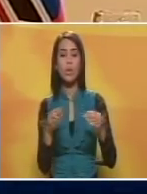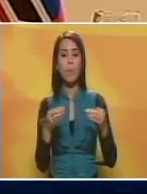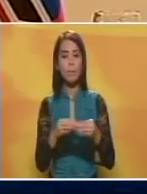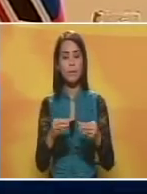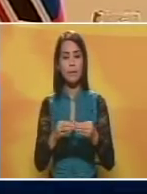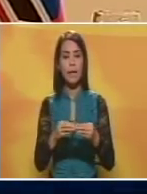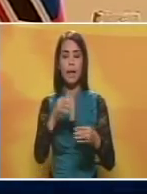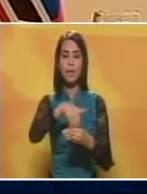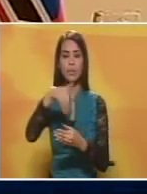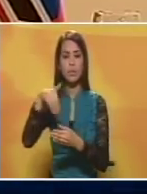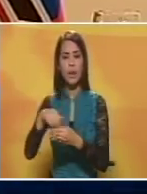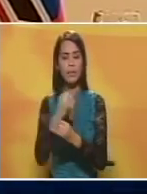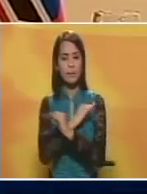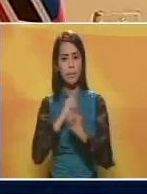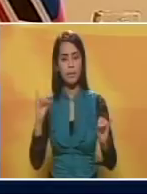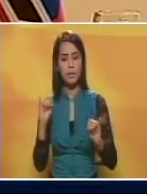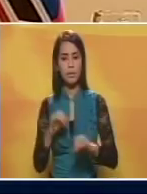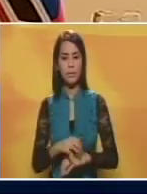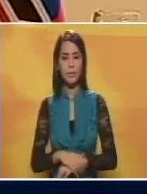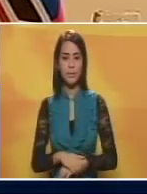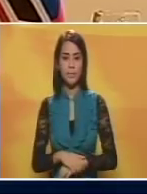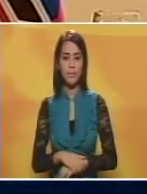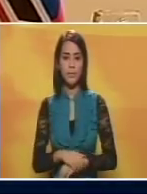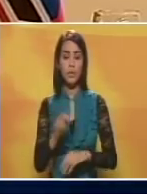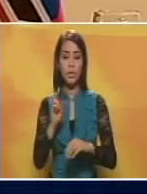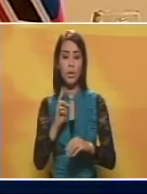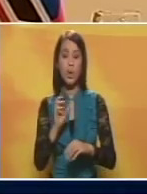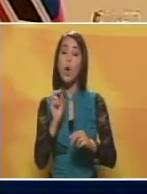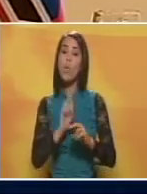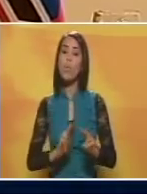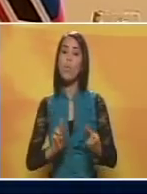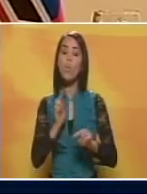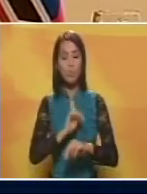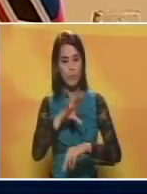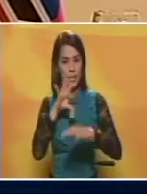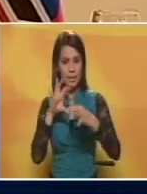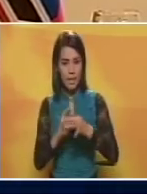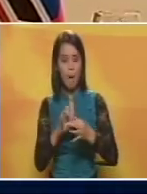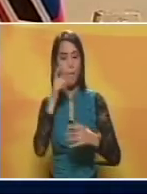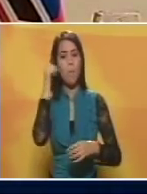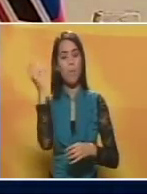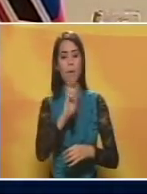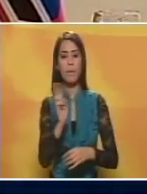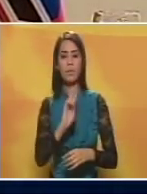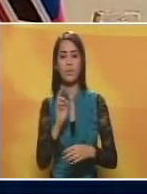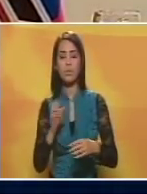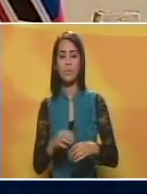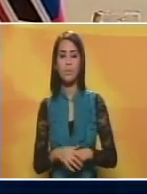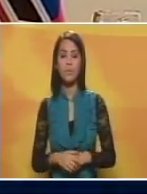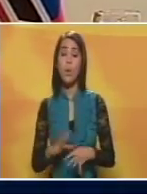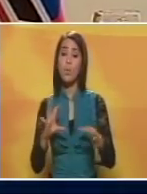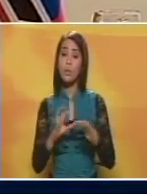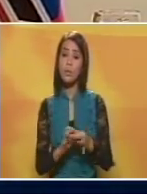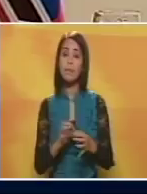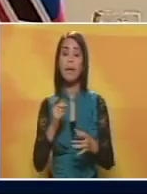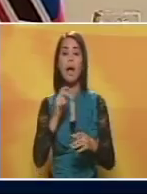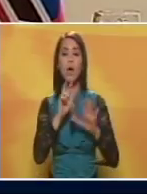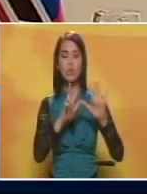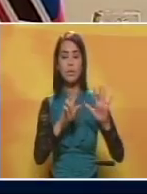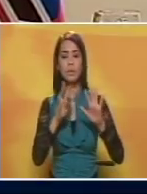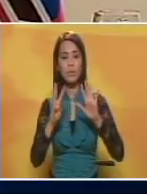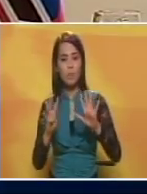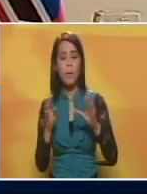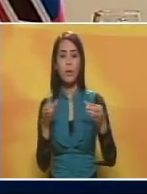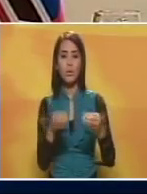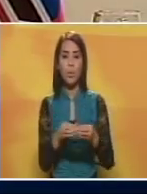Política Electoral Independiente, Unidad Popular Venezolana, Unidad Política Popular 89, Grupo de